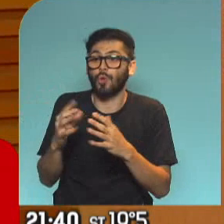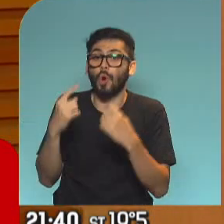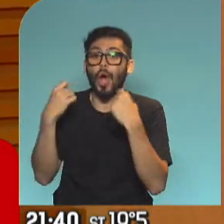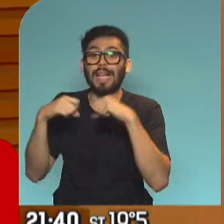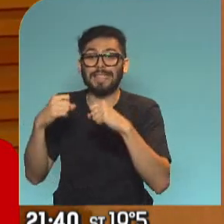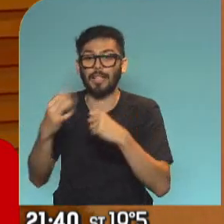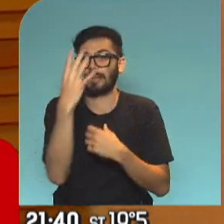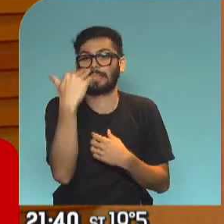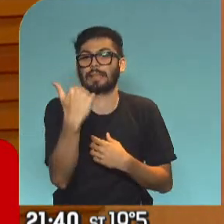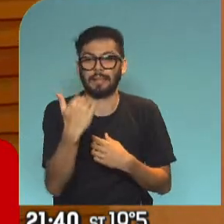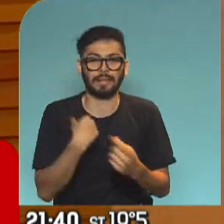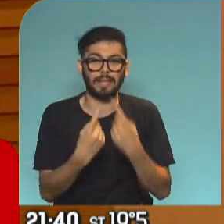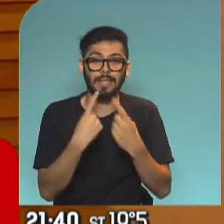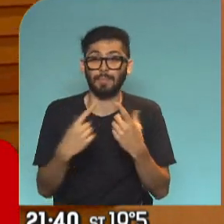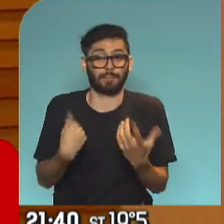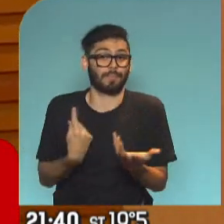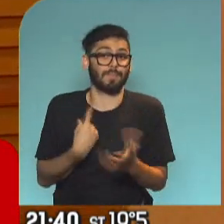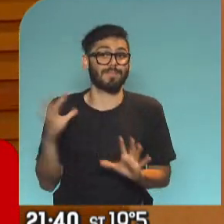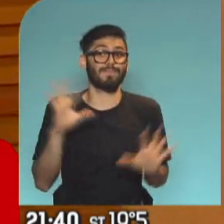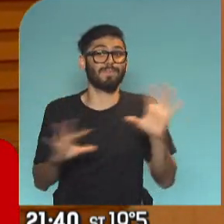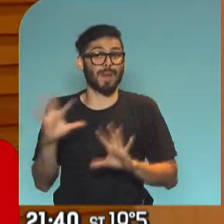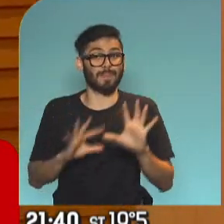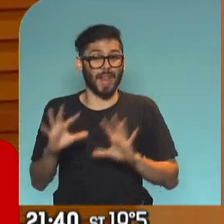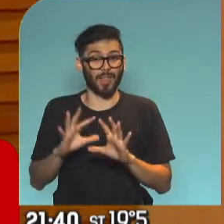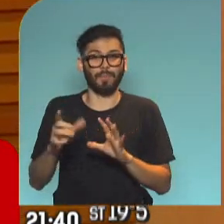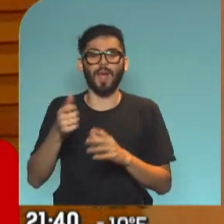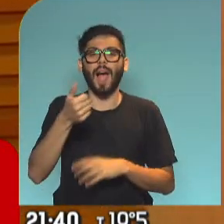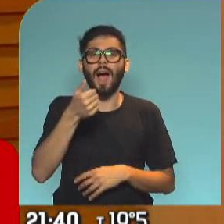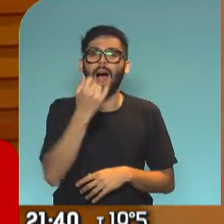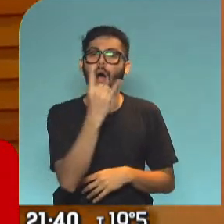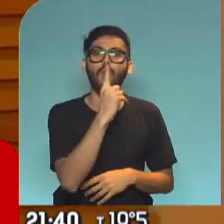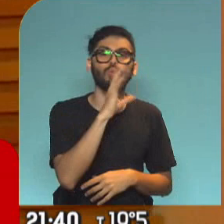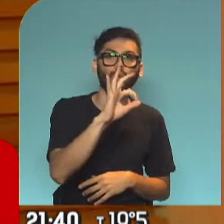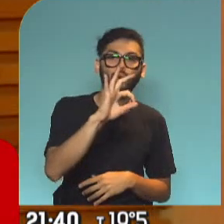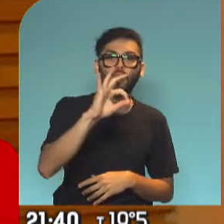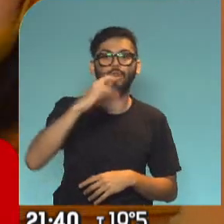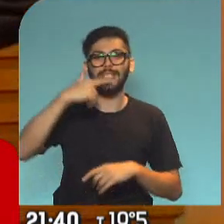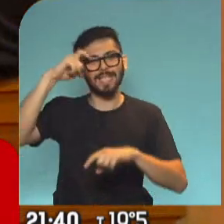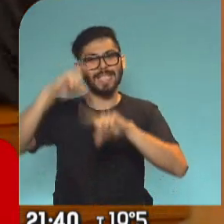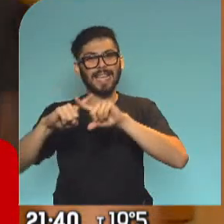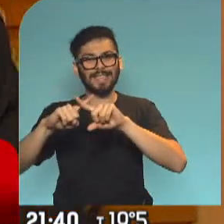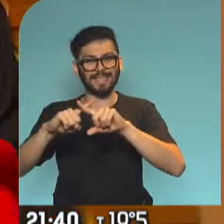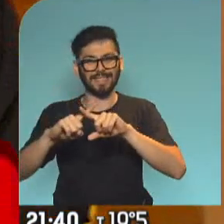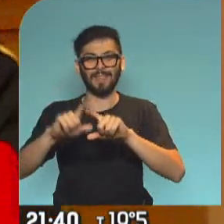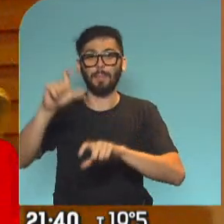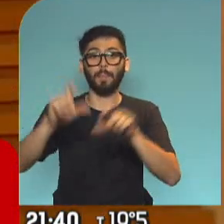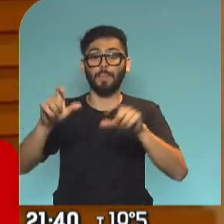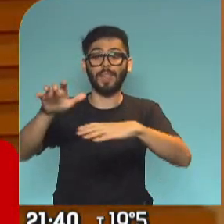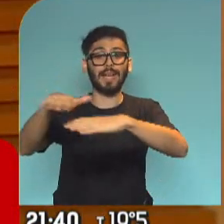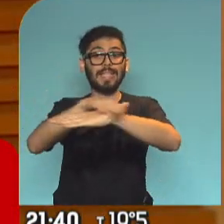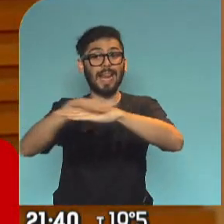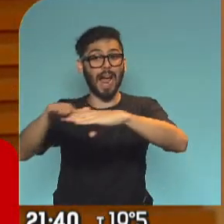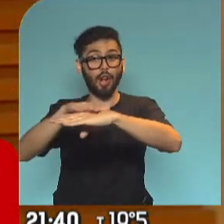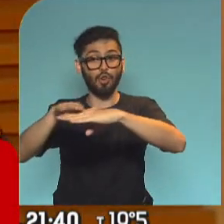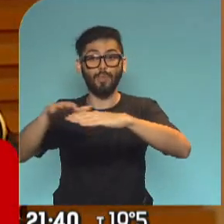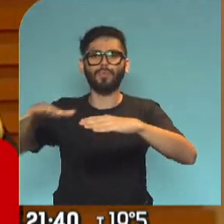ensayo, porque estamos preparando nuestra llegada a Auto Sex, que es un show en donde el público va a poder disfrutar de lo que pasa en un escenario, en